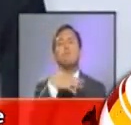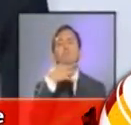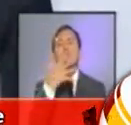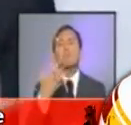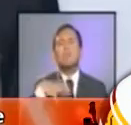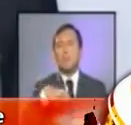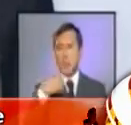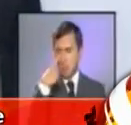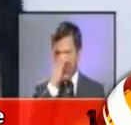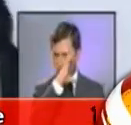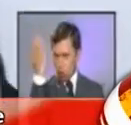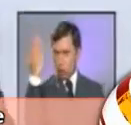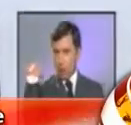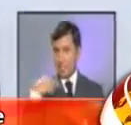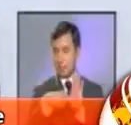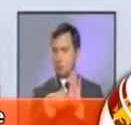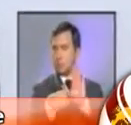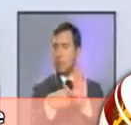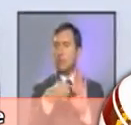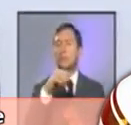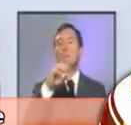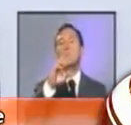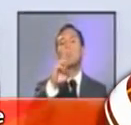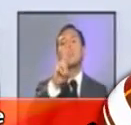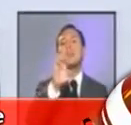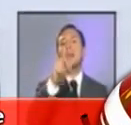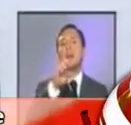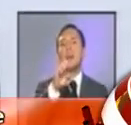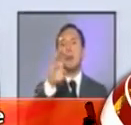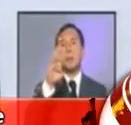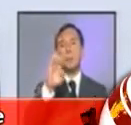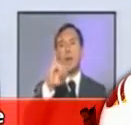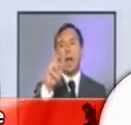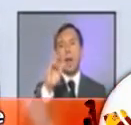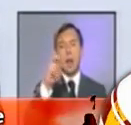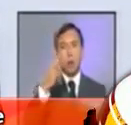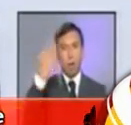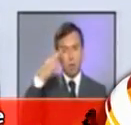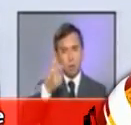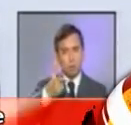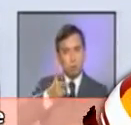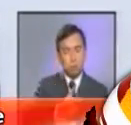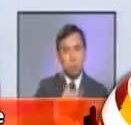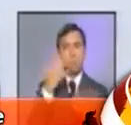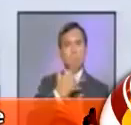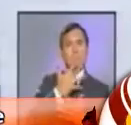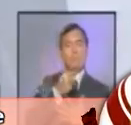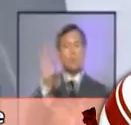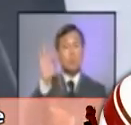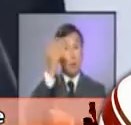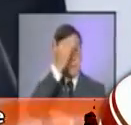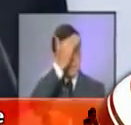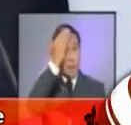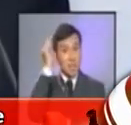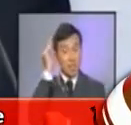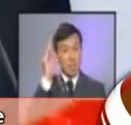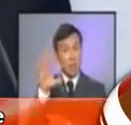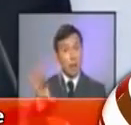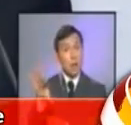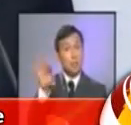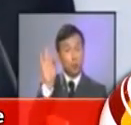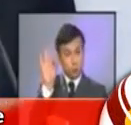Crónica de hoy donde un exfuncionario de López Obrador cuando fue jefe de gobierno del Distrito Federal aparecía recibiendo billetes de un empresario ante esto el candidato de